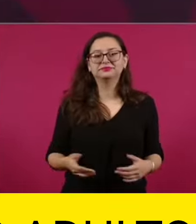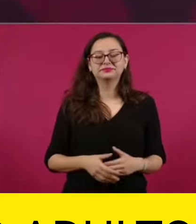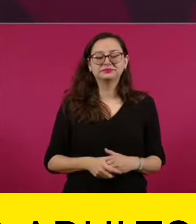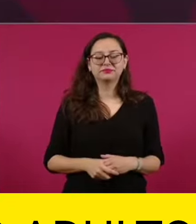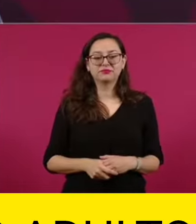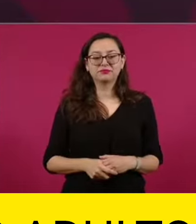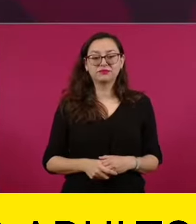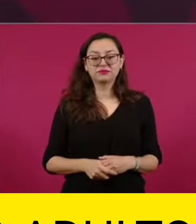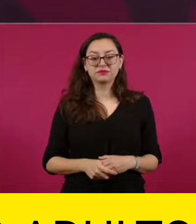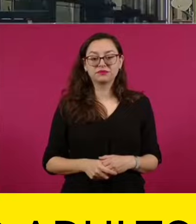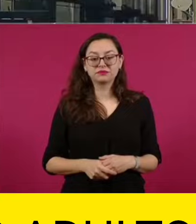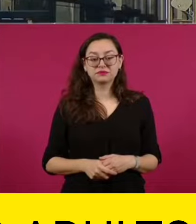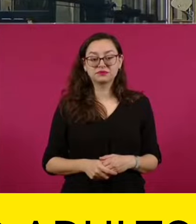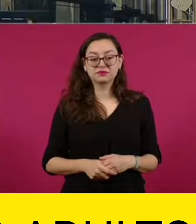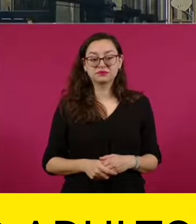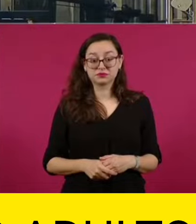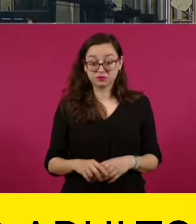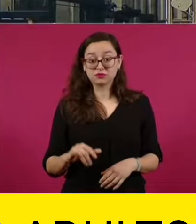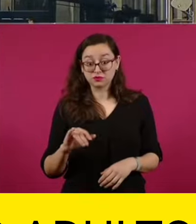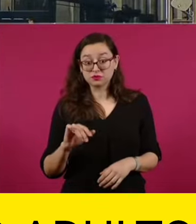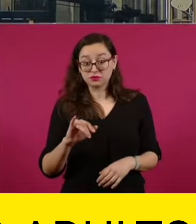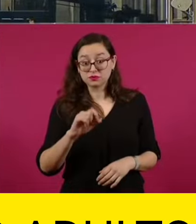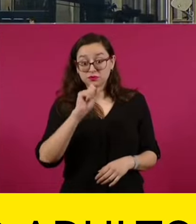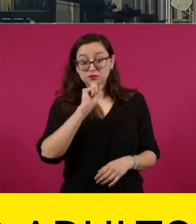Invitados especiales. Sí, también.